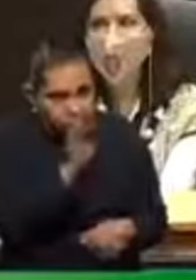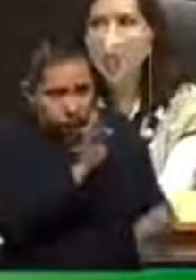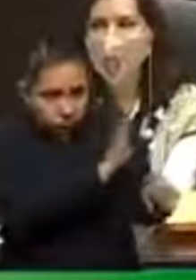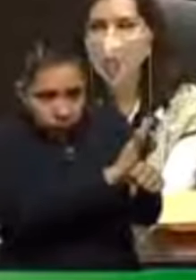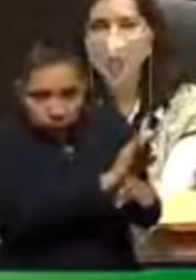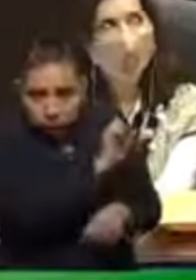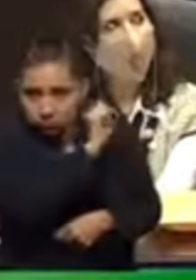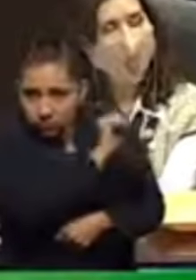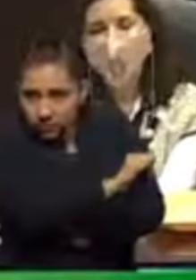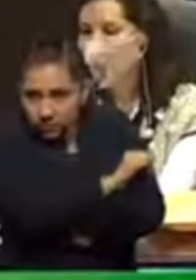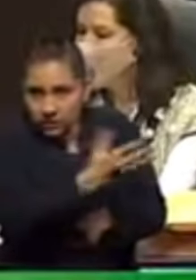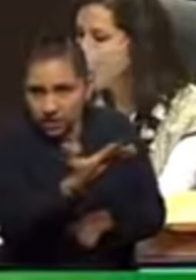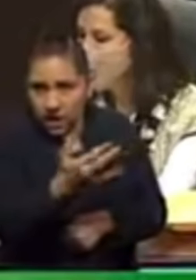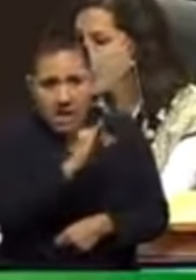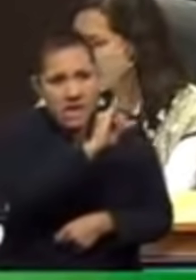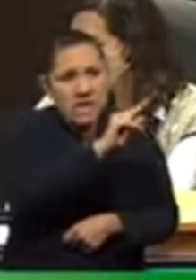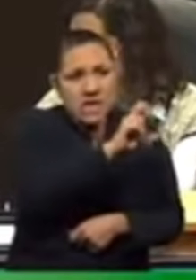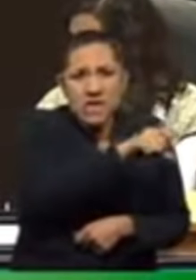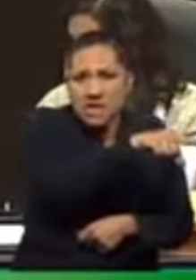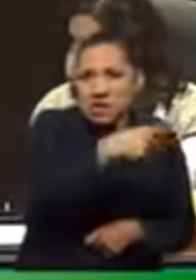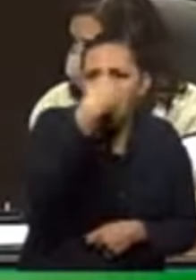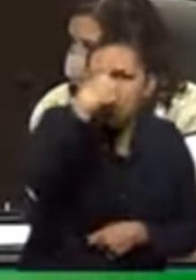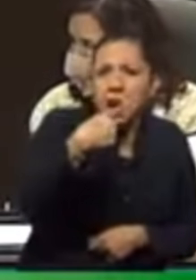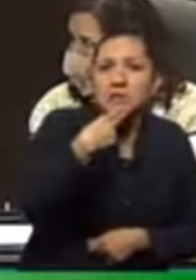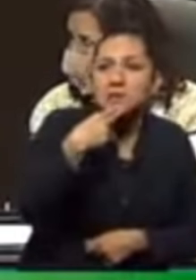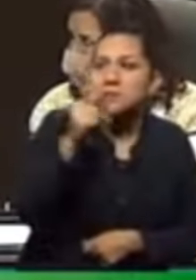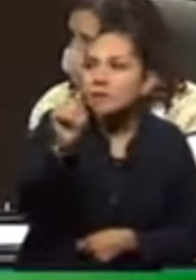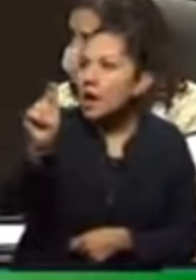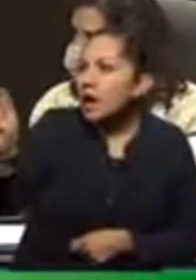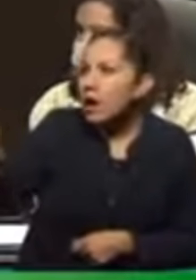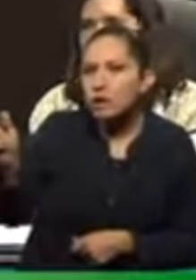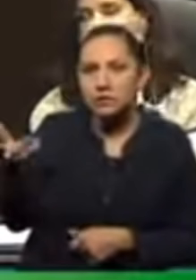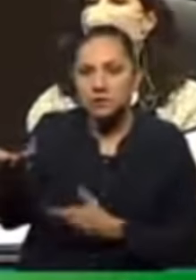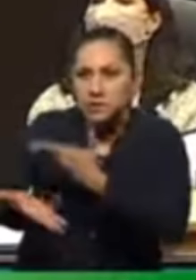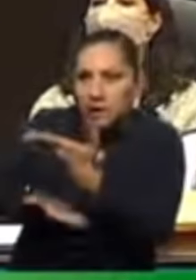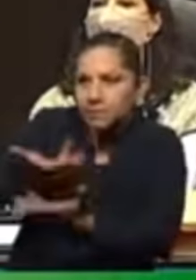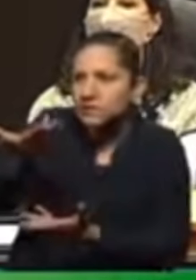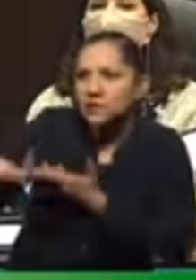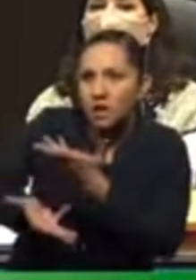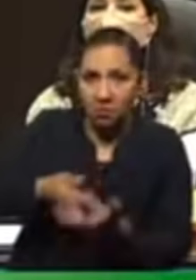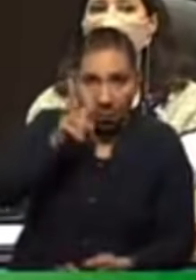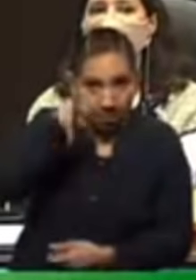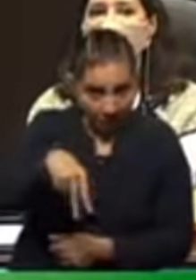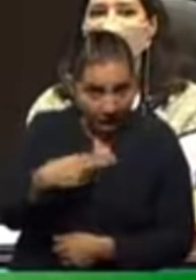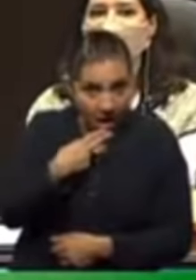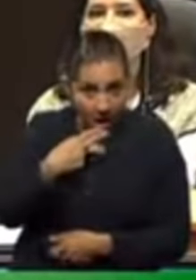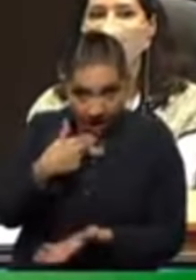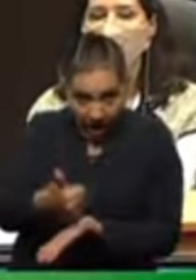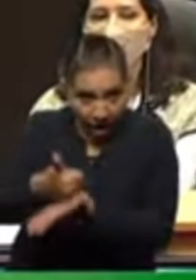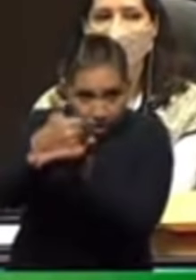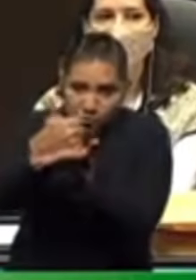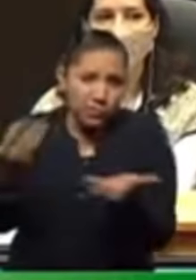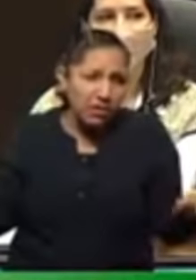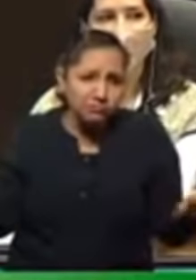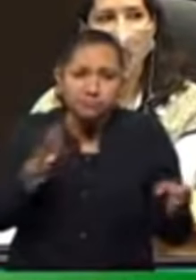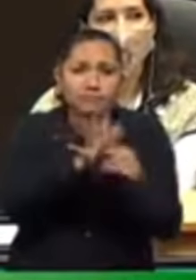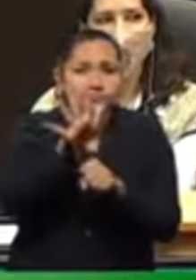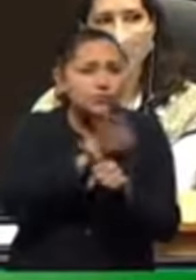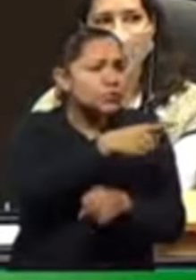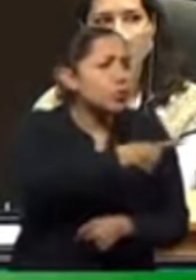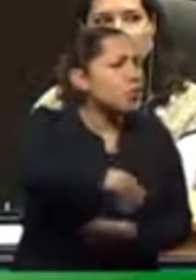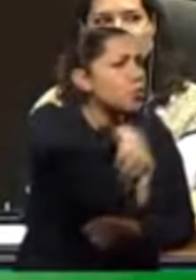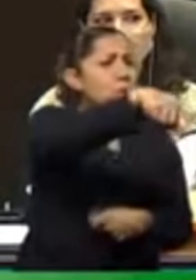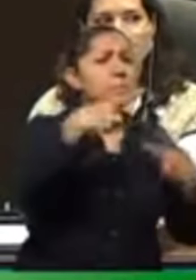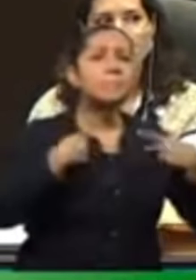esté facciosamente a su servicio. De nada les ayuda porque tenemos el respaldo del pueblo de México.